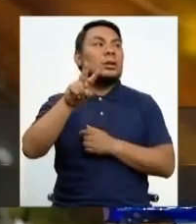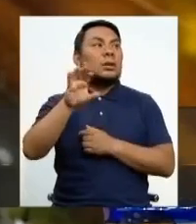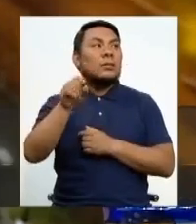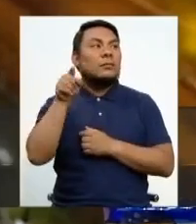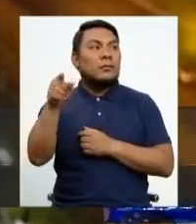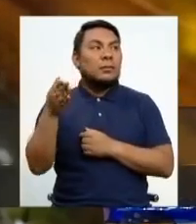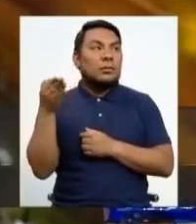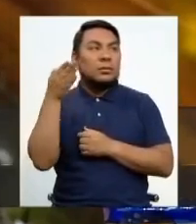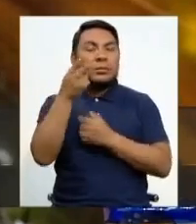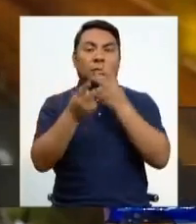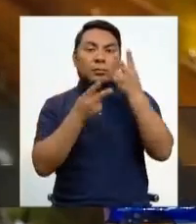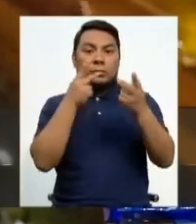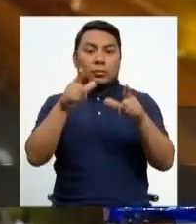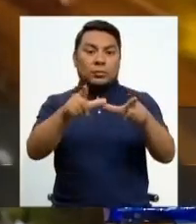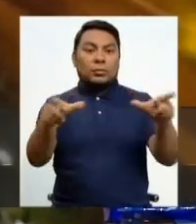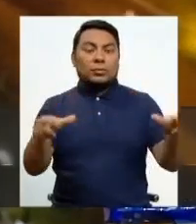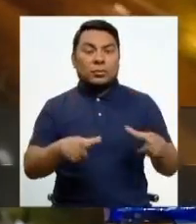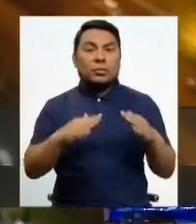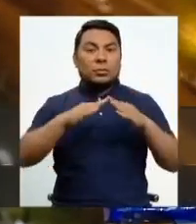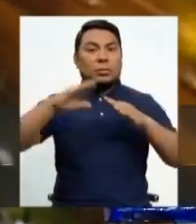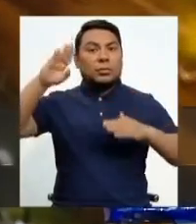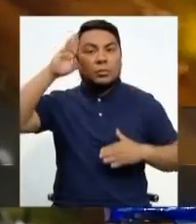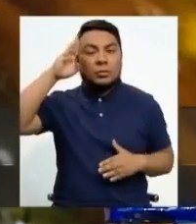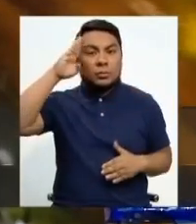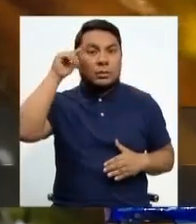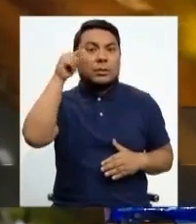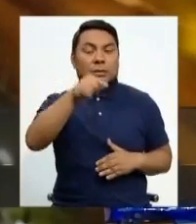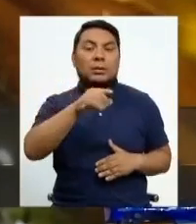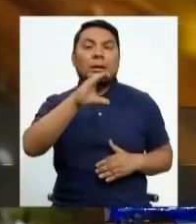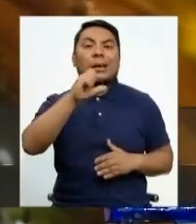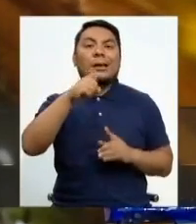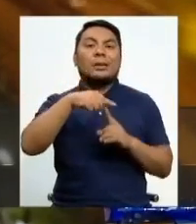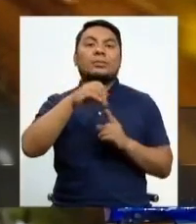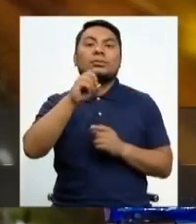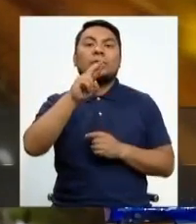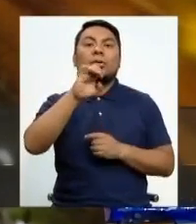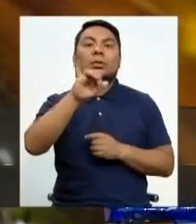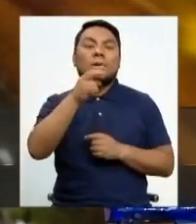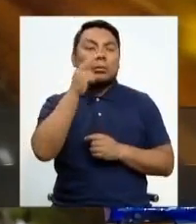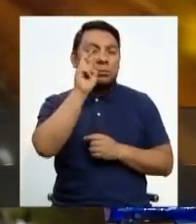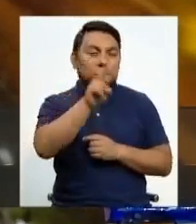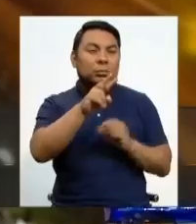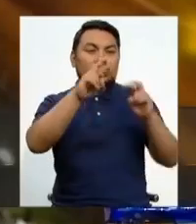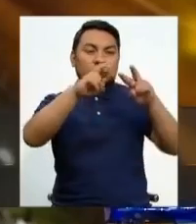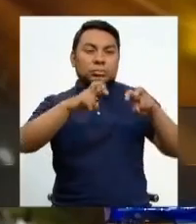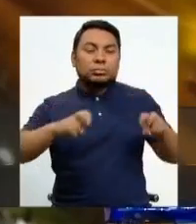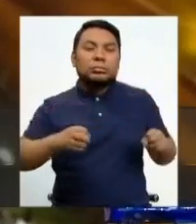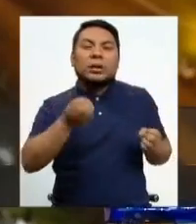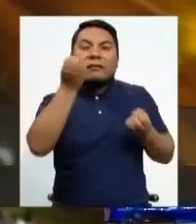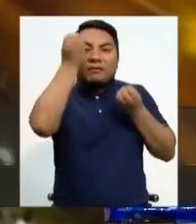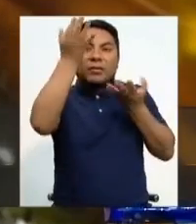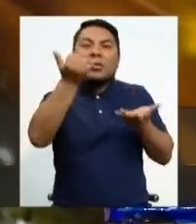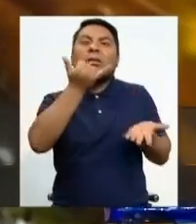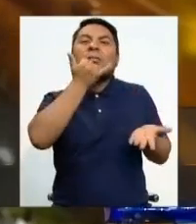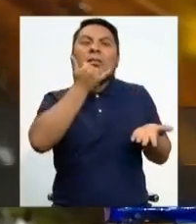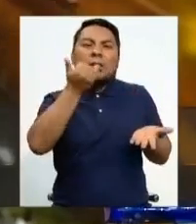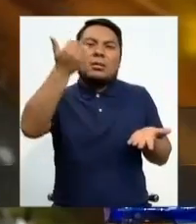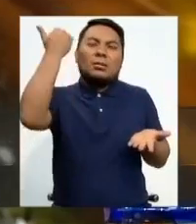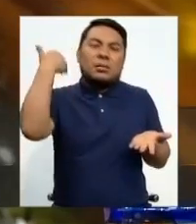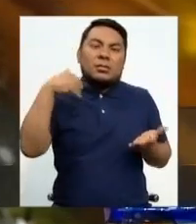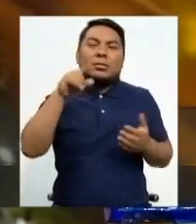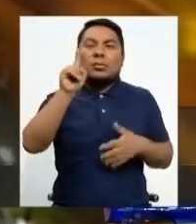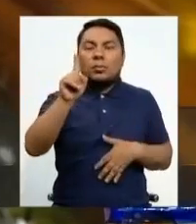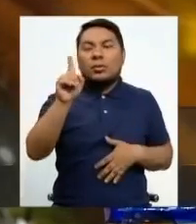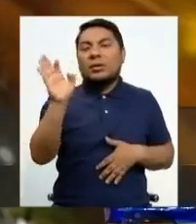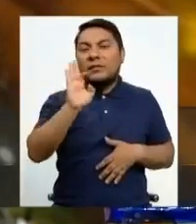una visita a las instalaciones de la comisaría de Canto Rey para poder así recoger información sobre lo que sucedió el pasado